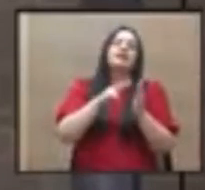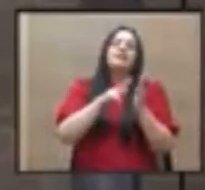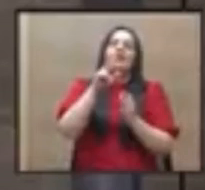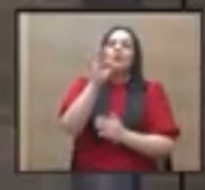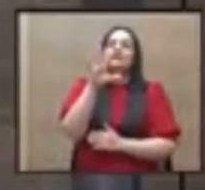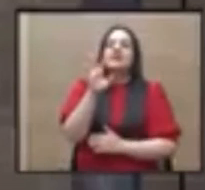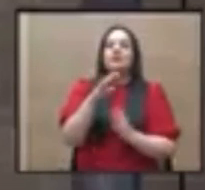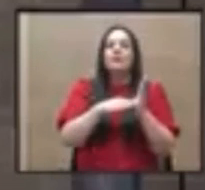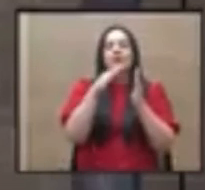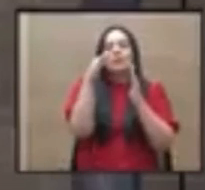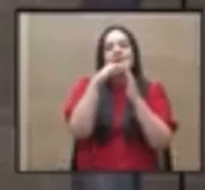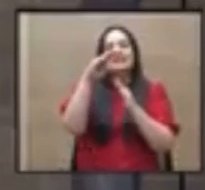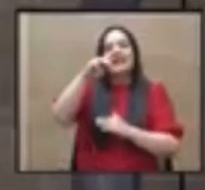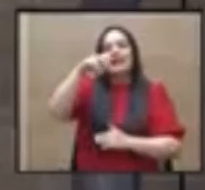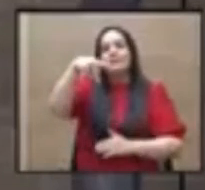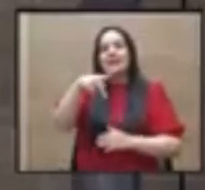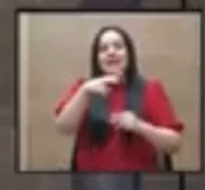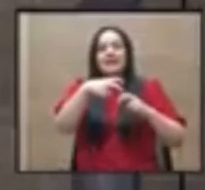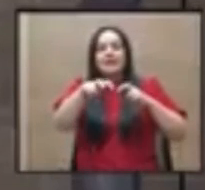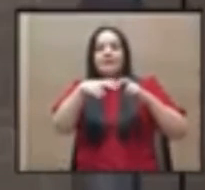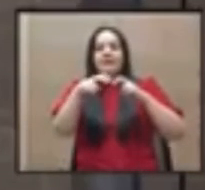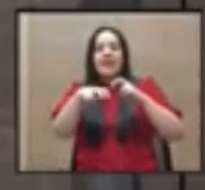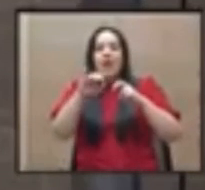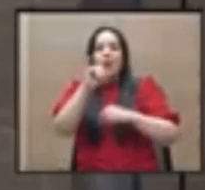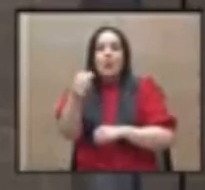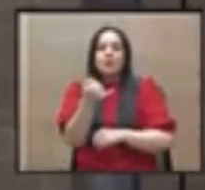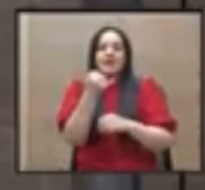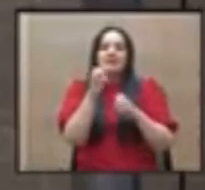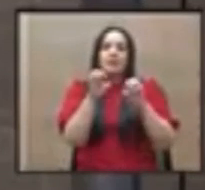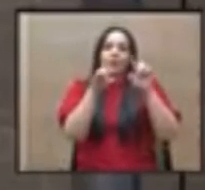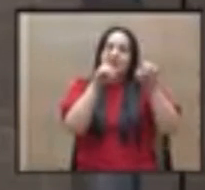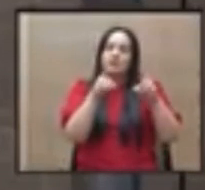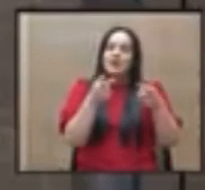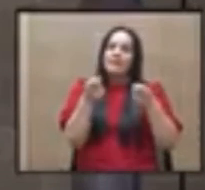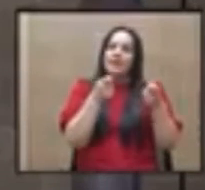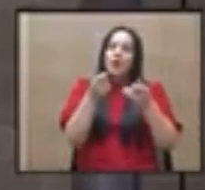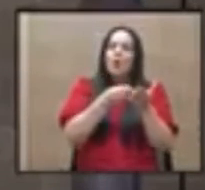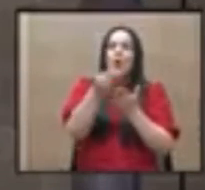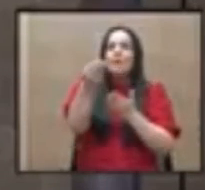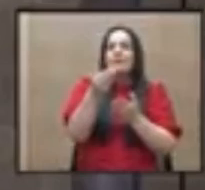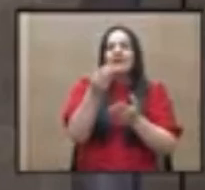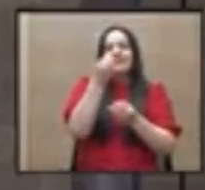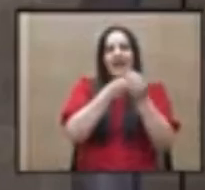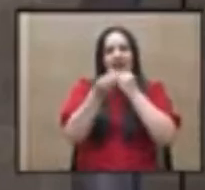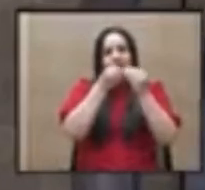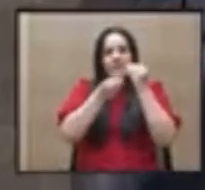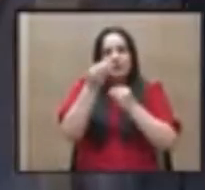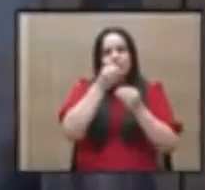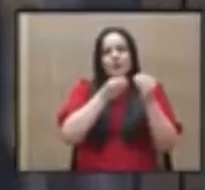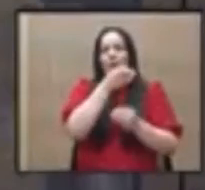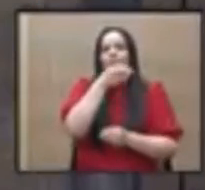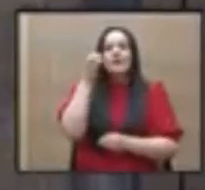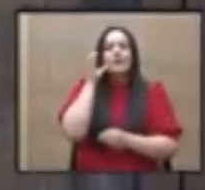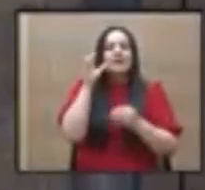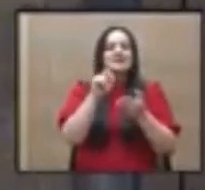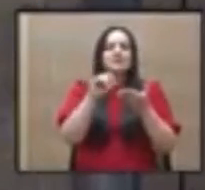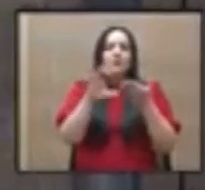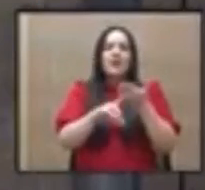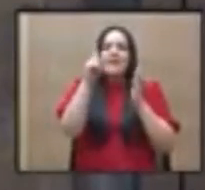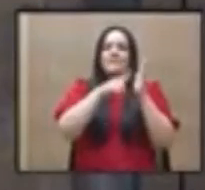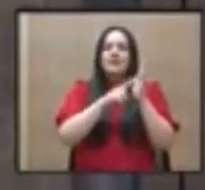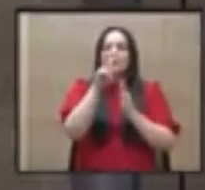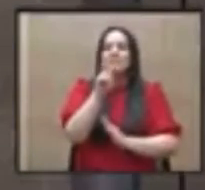de transferencias de las juntas de educación y administrativas para compra de alimentos de comedores escolares y